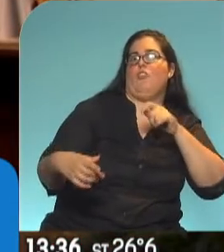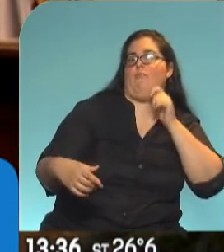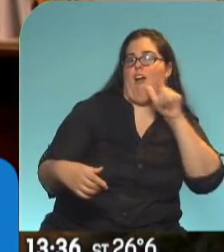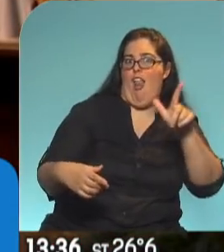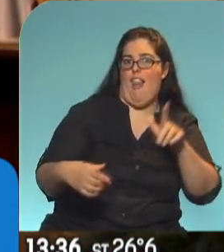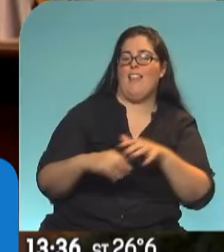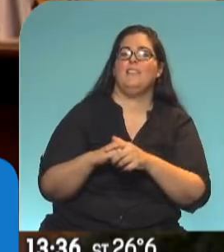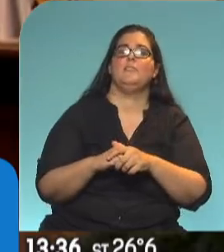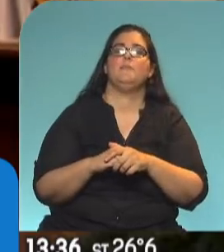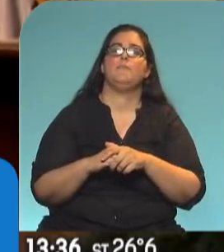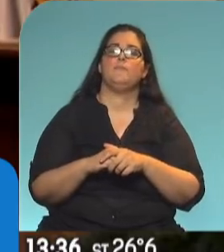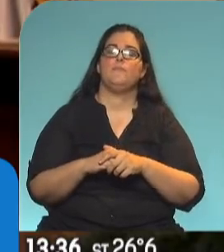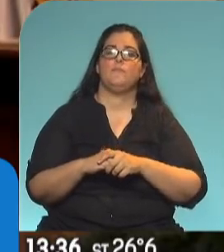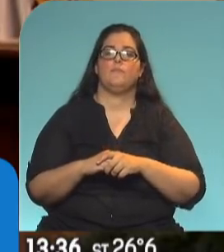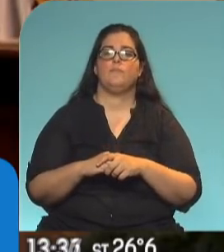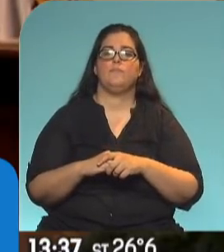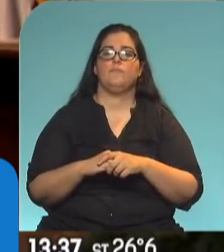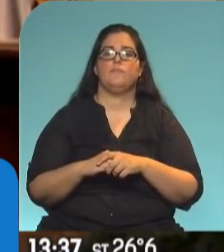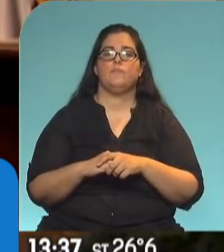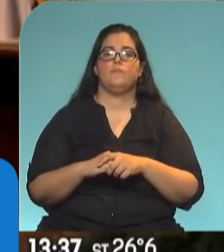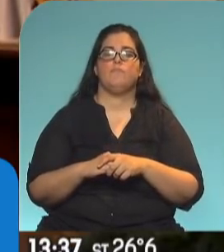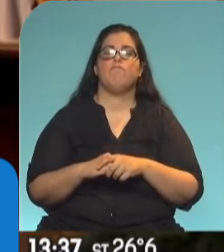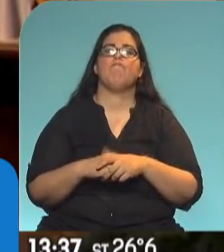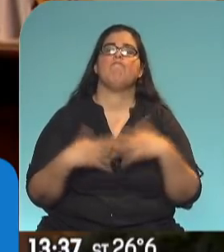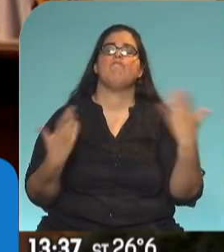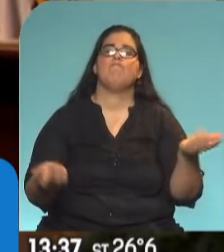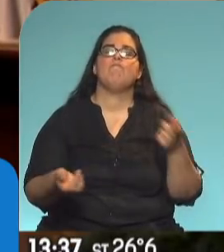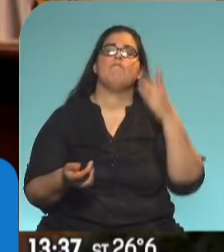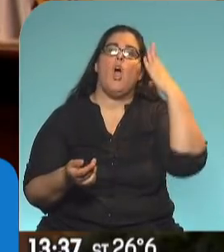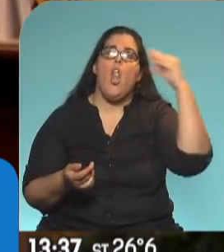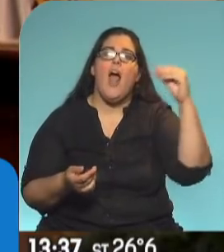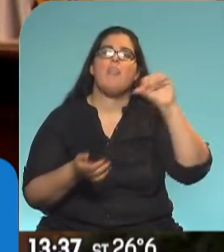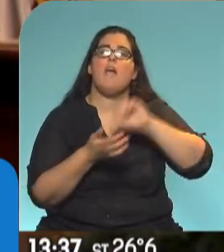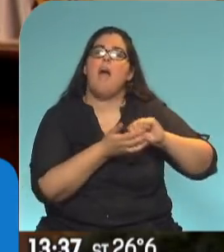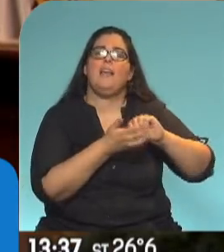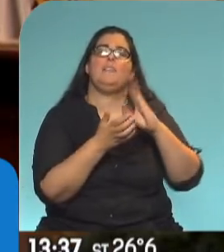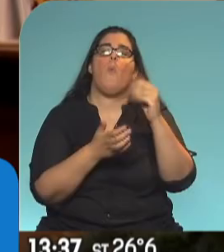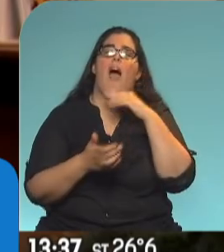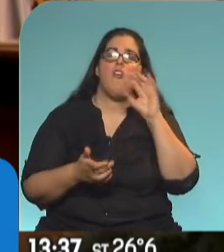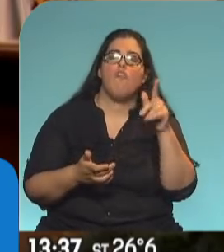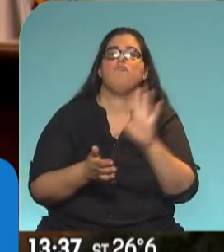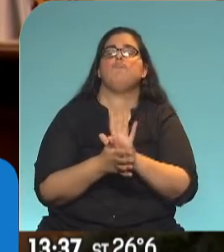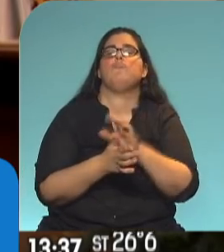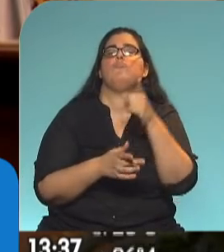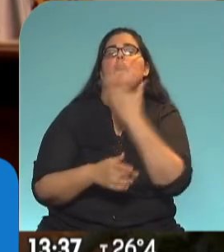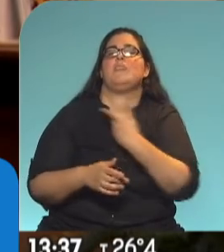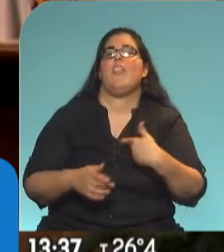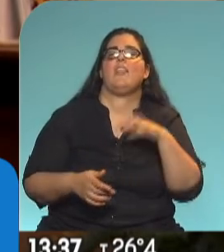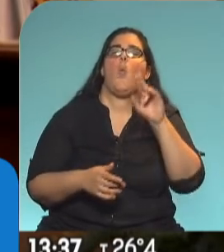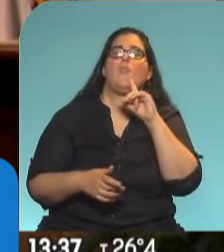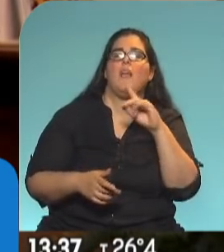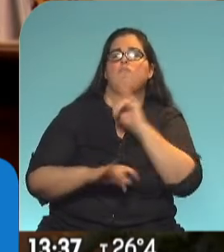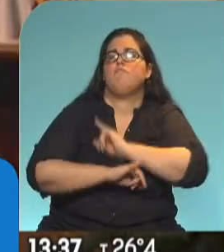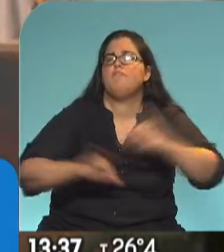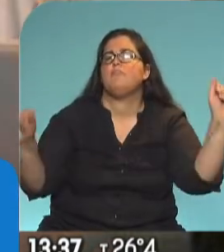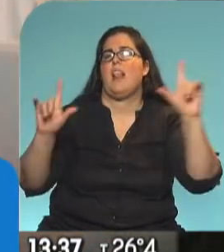Nederland gaat op slot. Países Bajos se confina, anunció el primer ministro liberal Mark Rutte en un